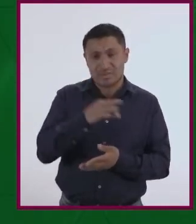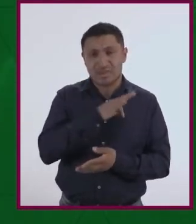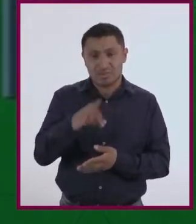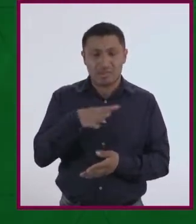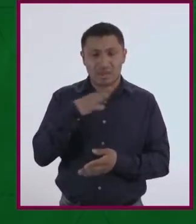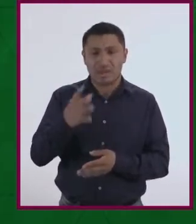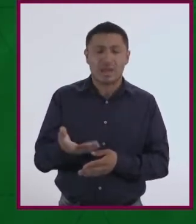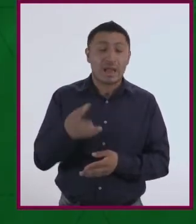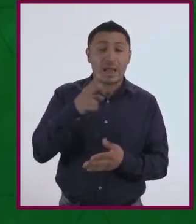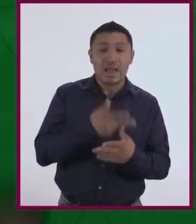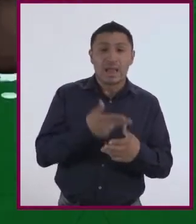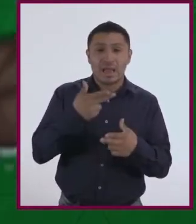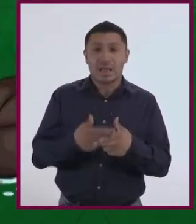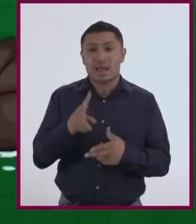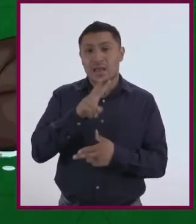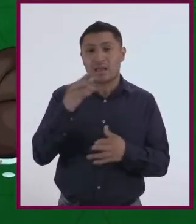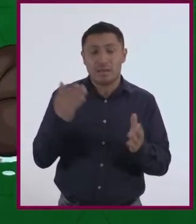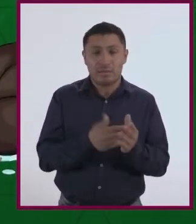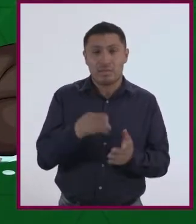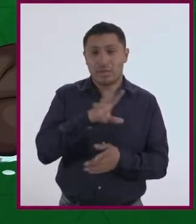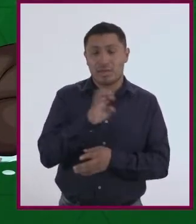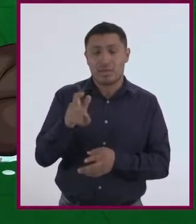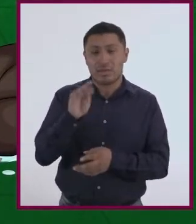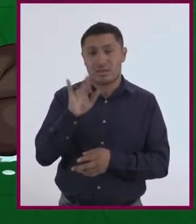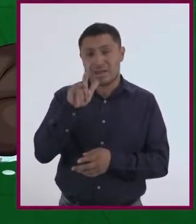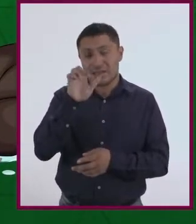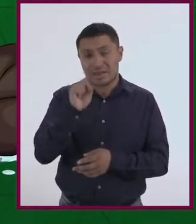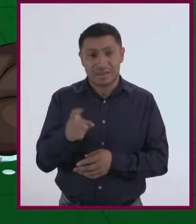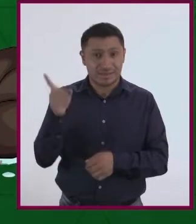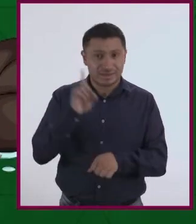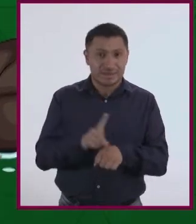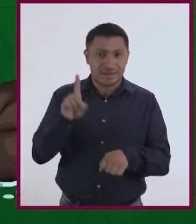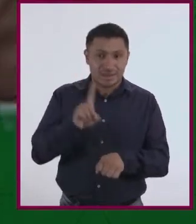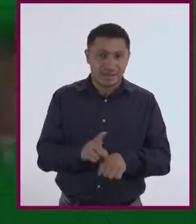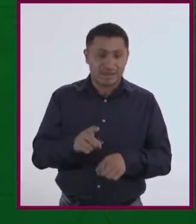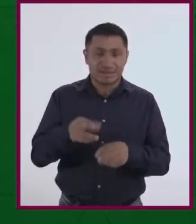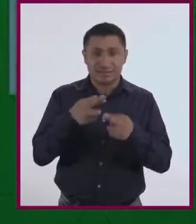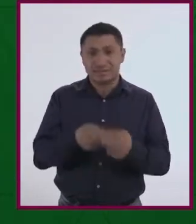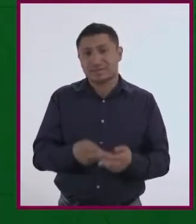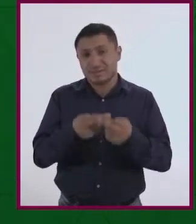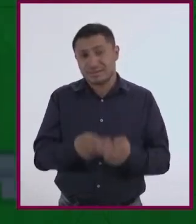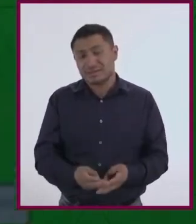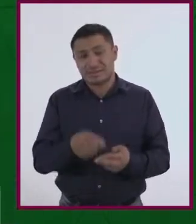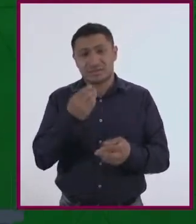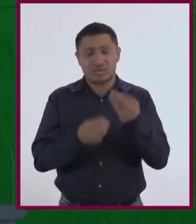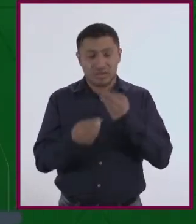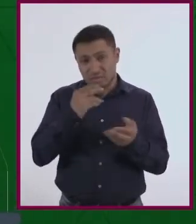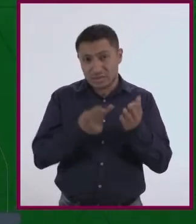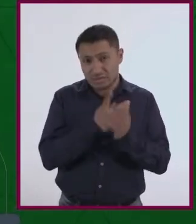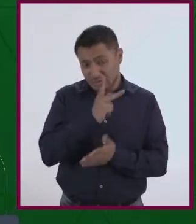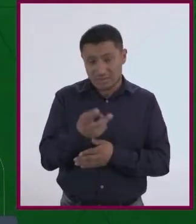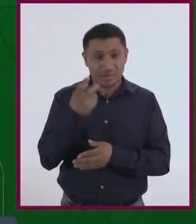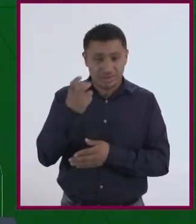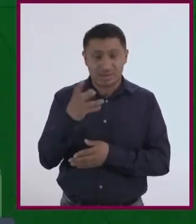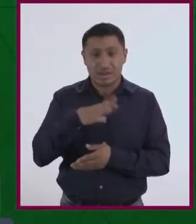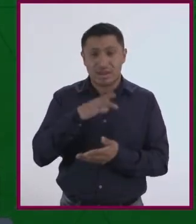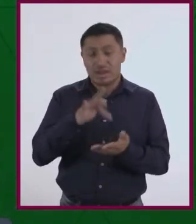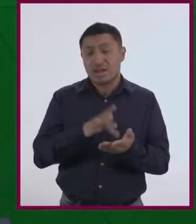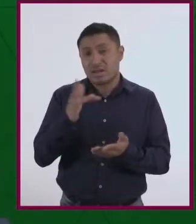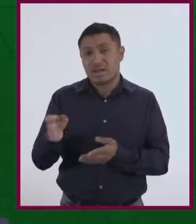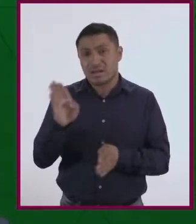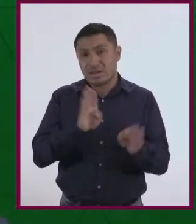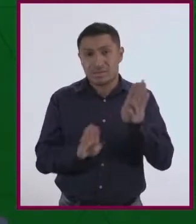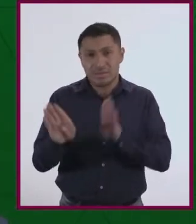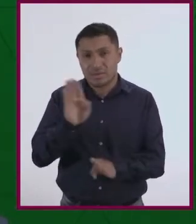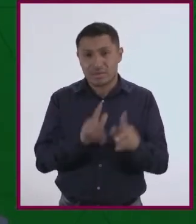podrían obtener hasta 2.500 toneladas diarias de residuos orgánicos, que gracias a la